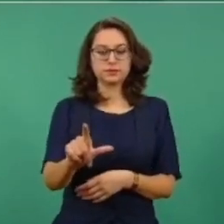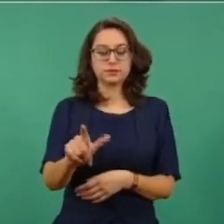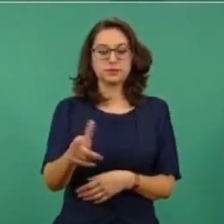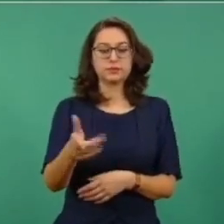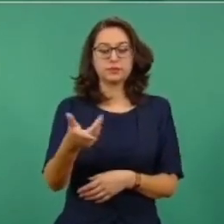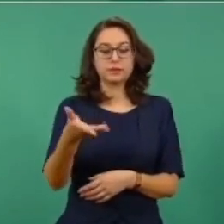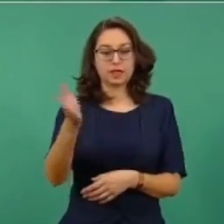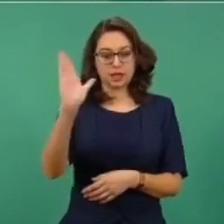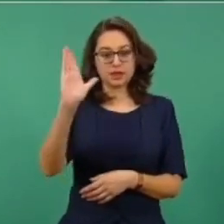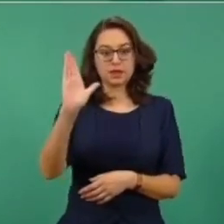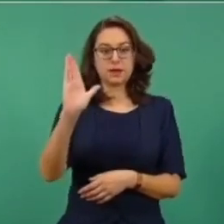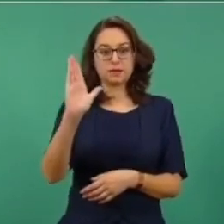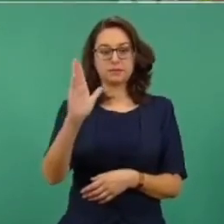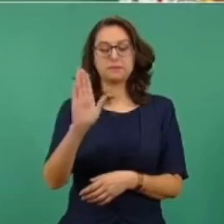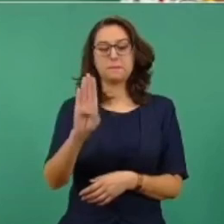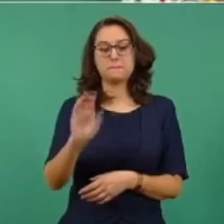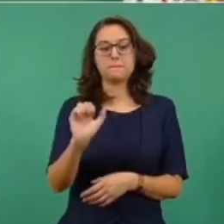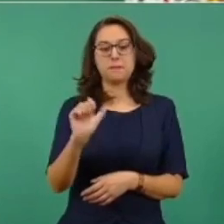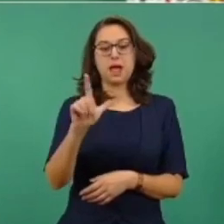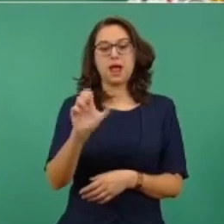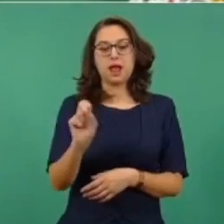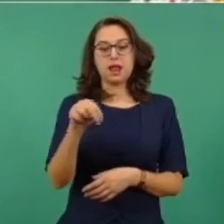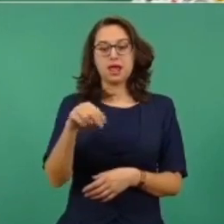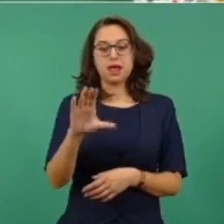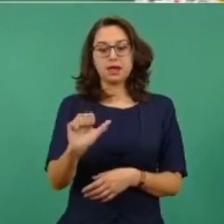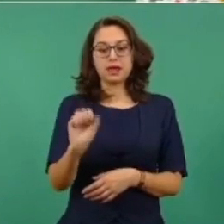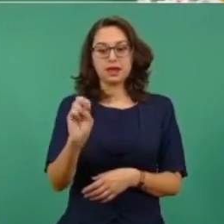por allá, por el Plan Balancán,